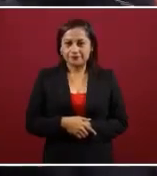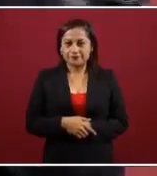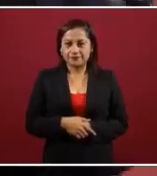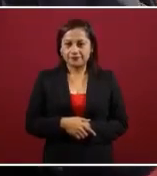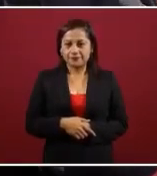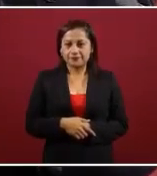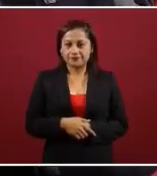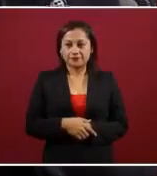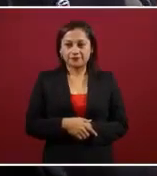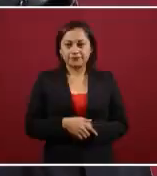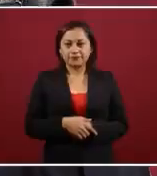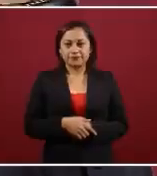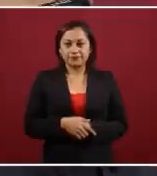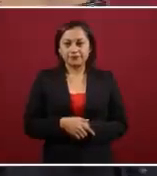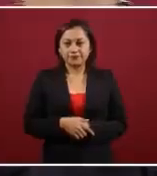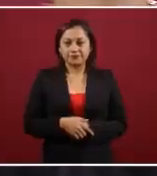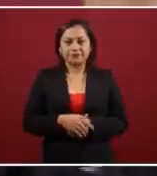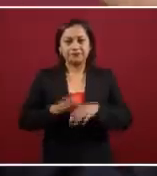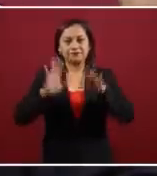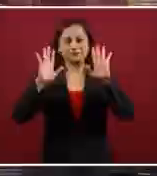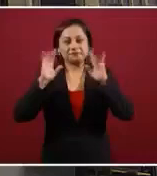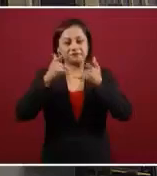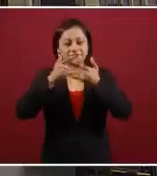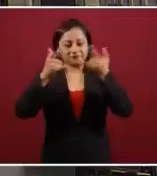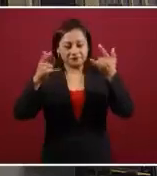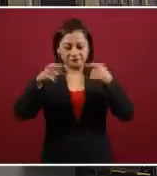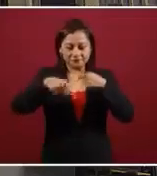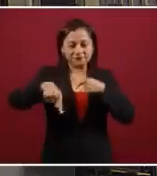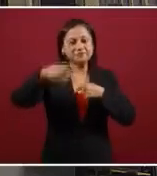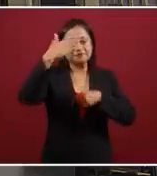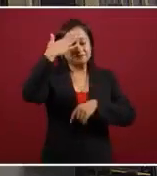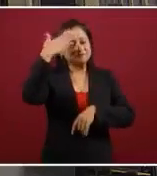Ya terminen ustedes de hacer la investigación, pero